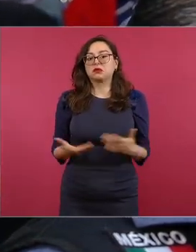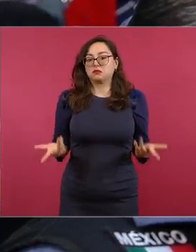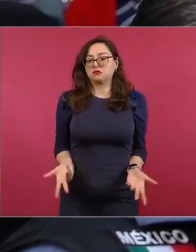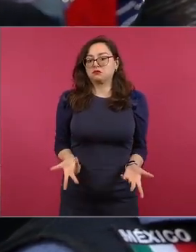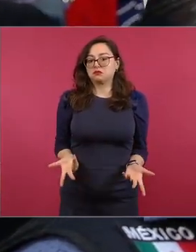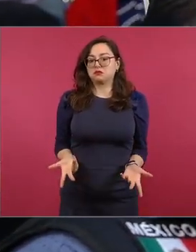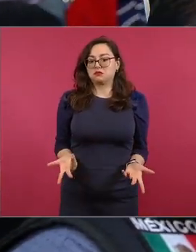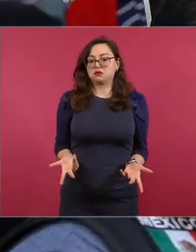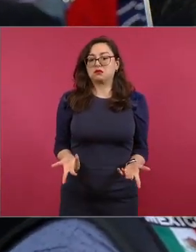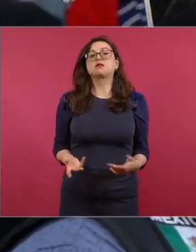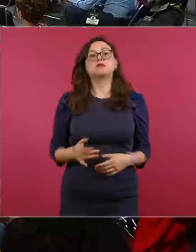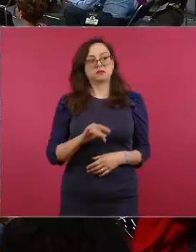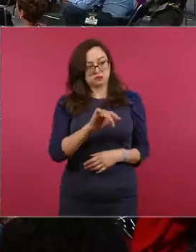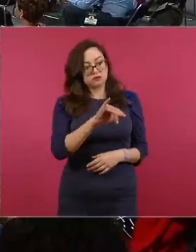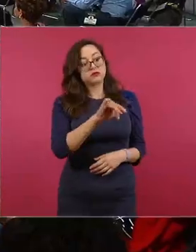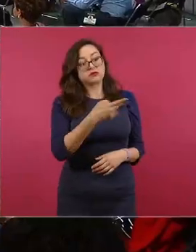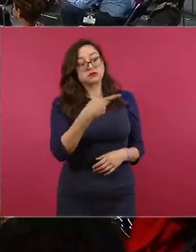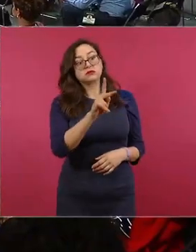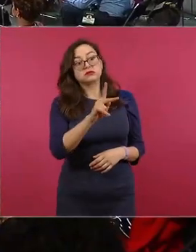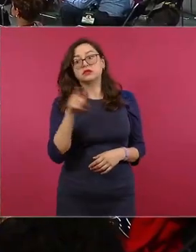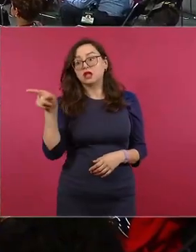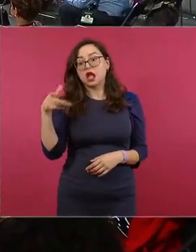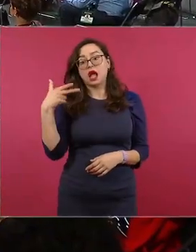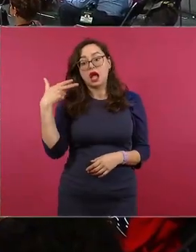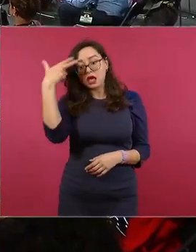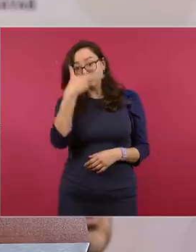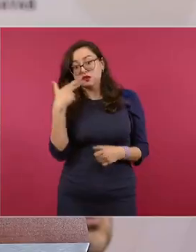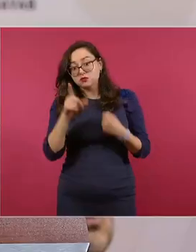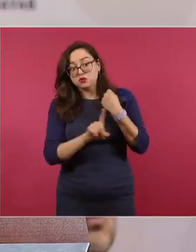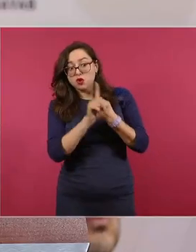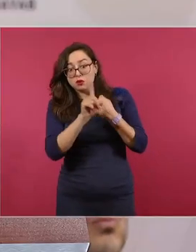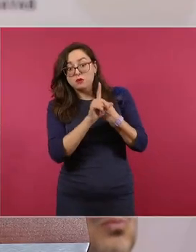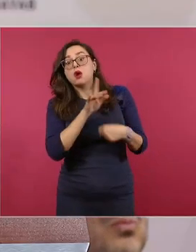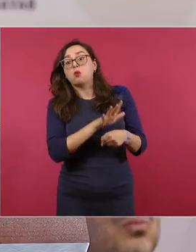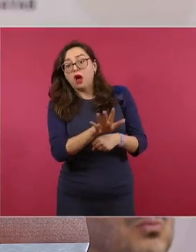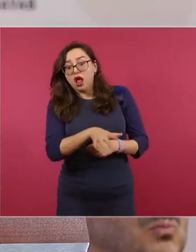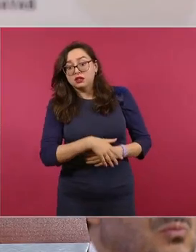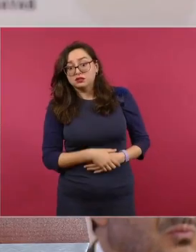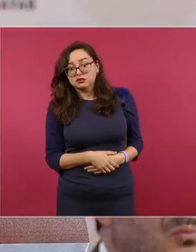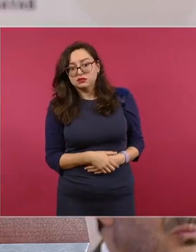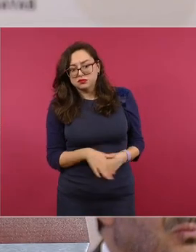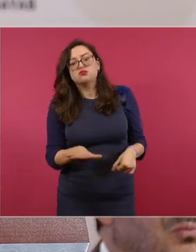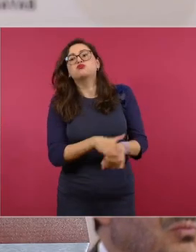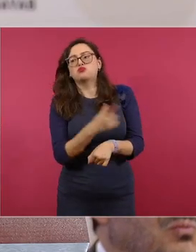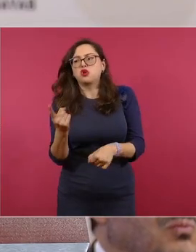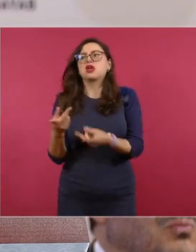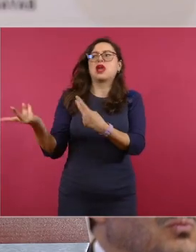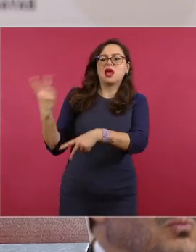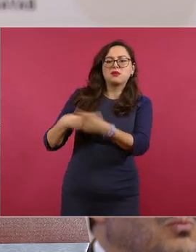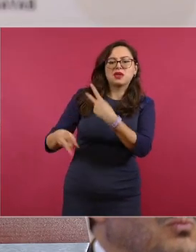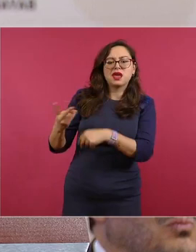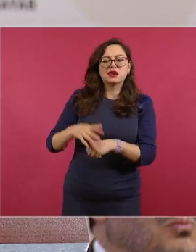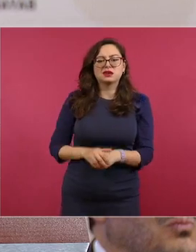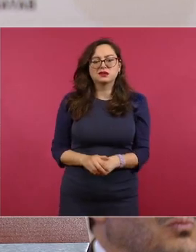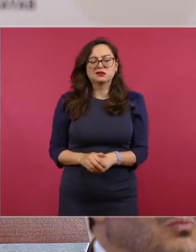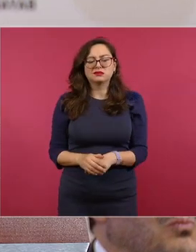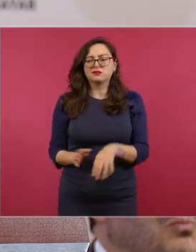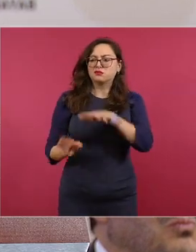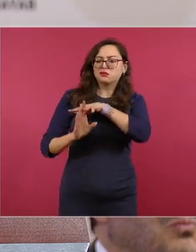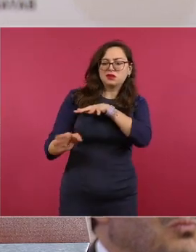está pidiendo. Pero ¿conoce la problemática de Haití? ¿Sabe que se cayó en